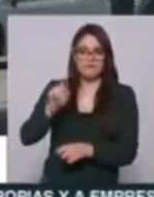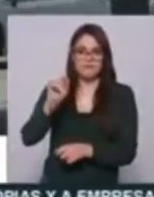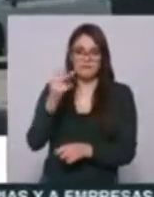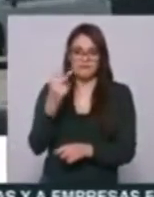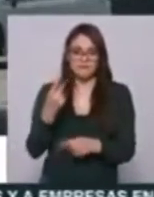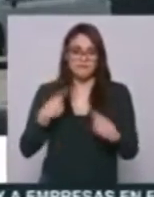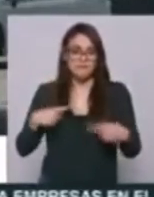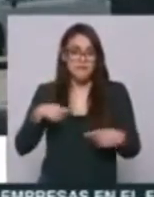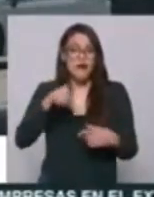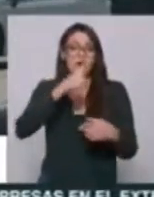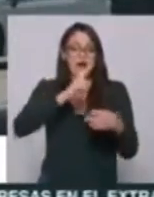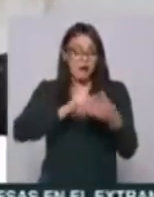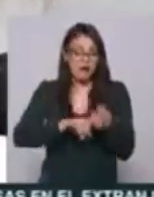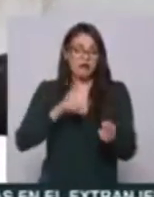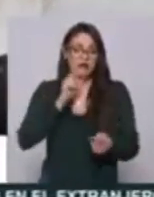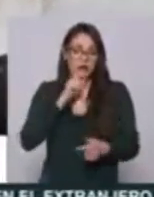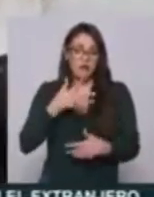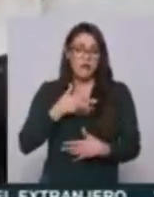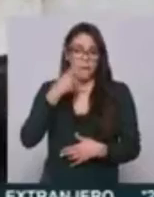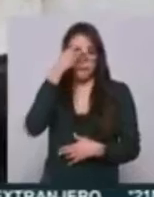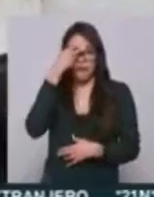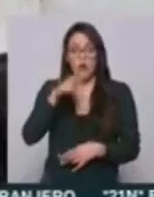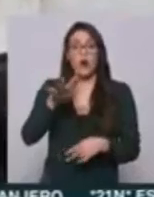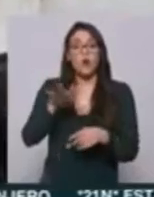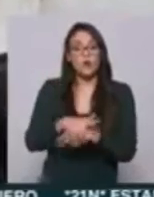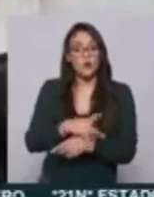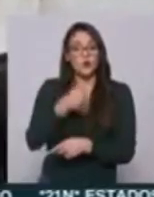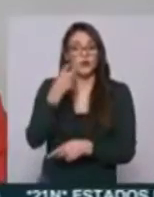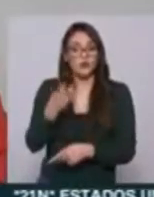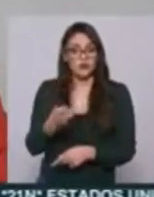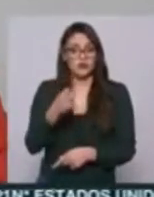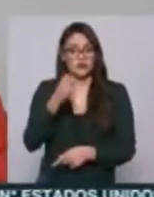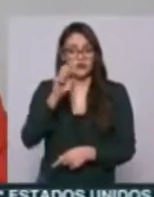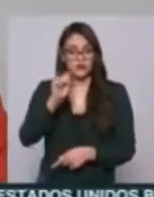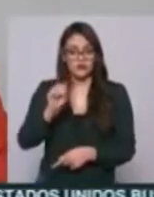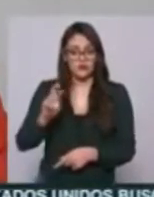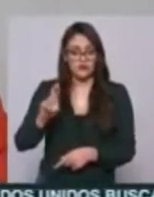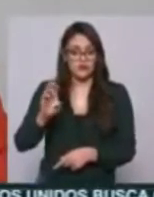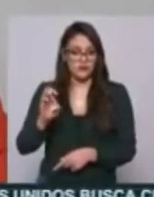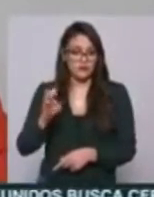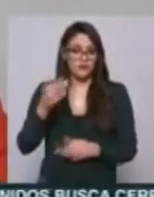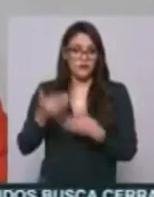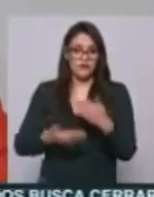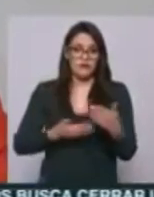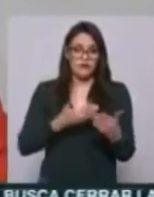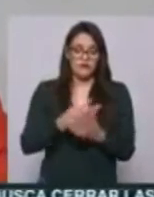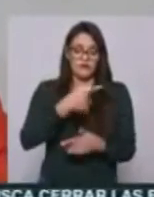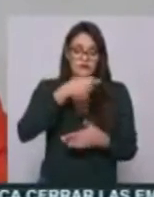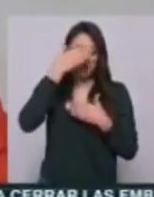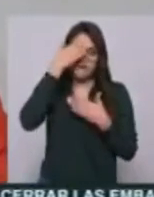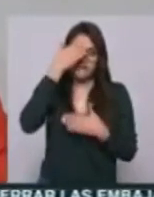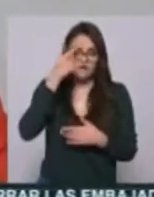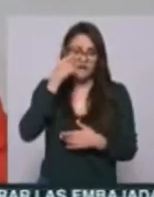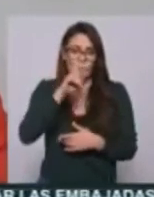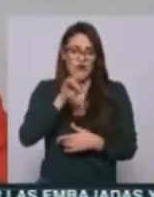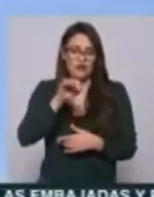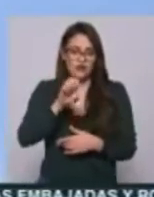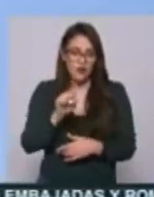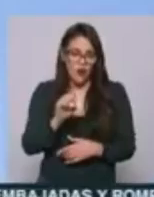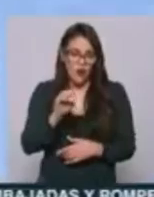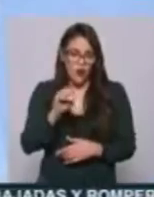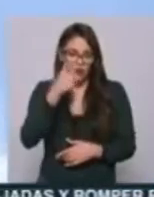ellos mexicanos. Por ello, la Secretaría de Relaciones Exteriores presentará el tema de terrorismo como prioritario en la